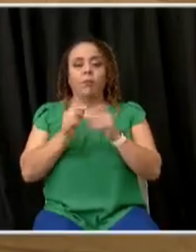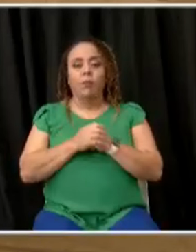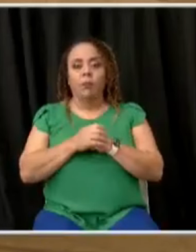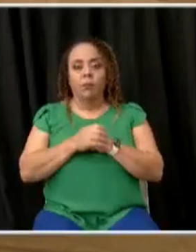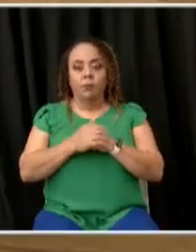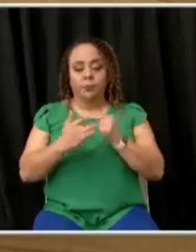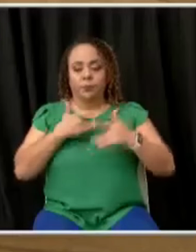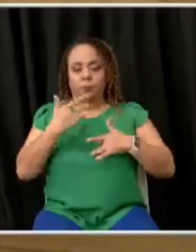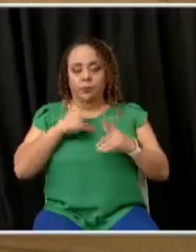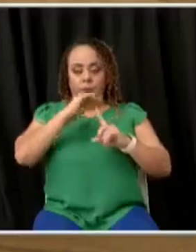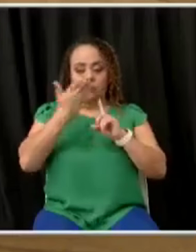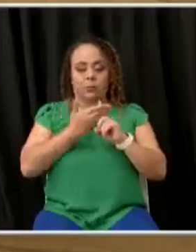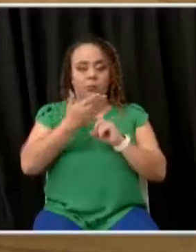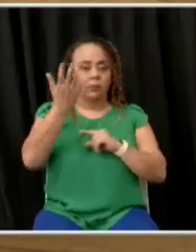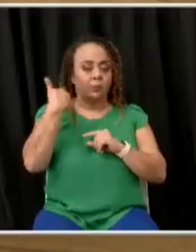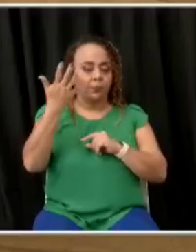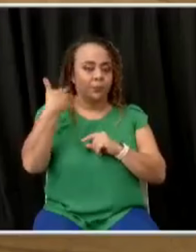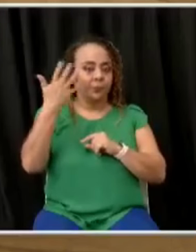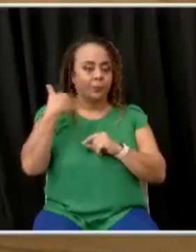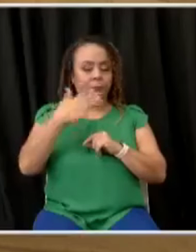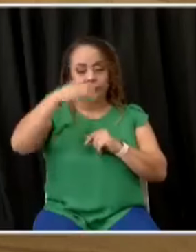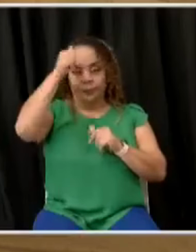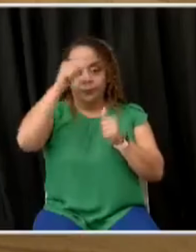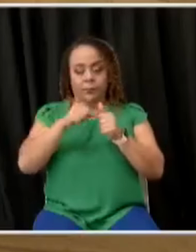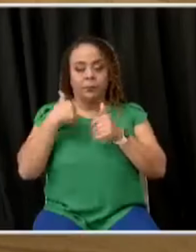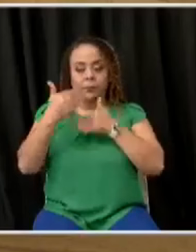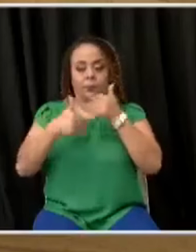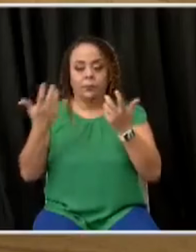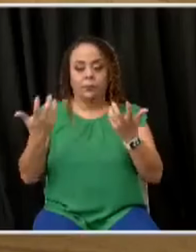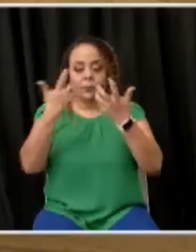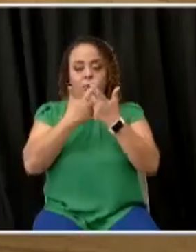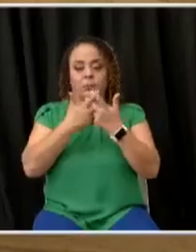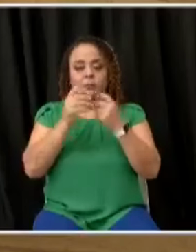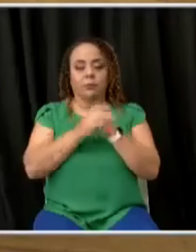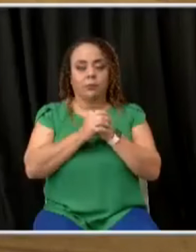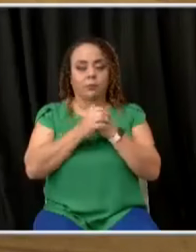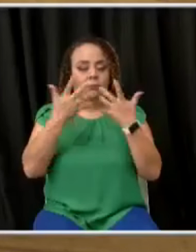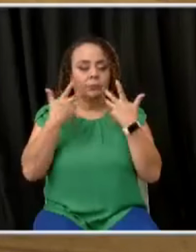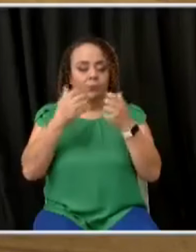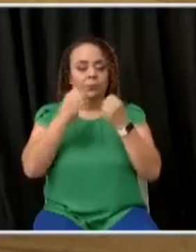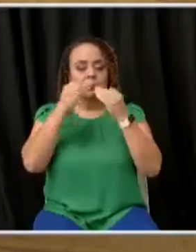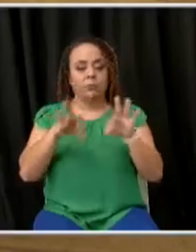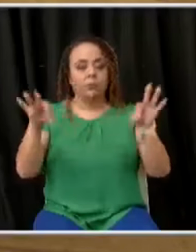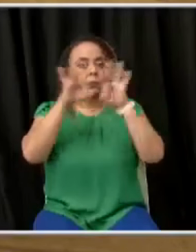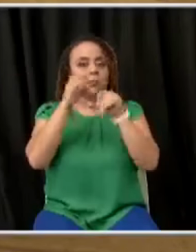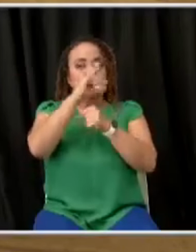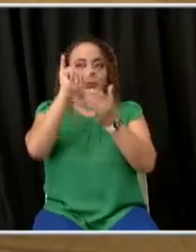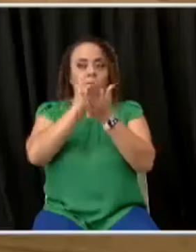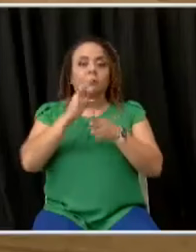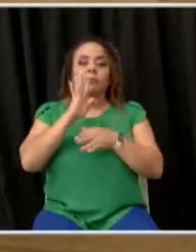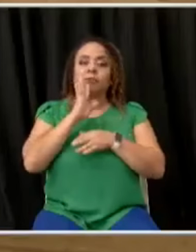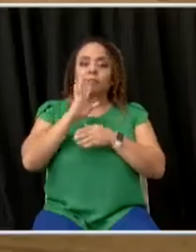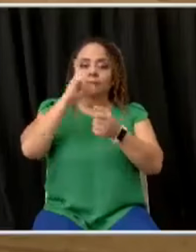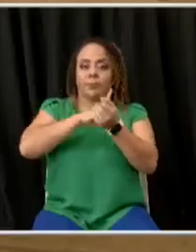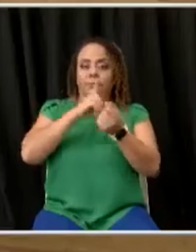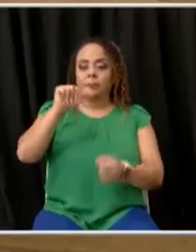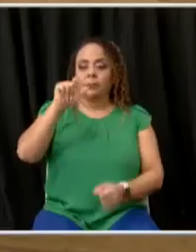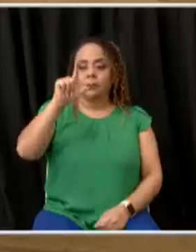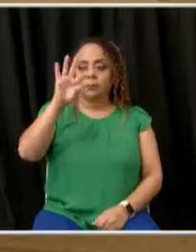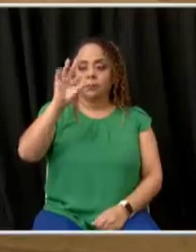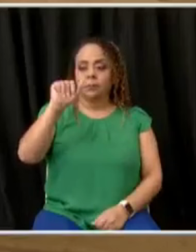un golpe de calor. Recordemos que el proceso de aclimatación es muy importante y de eso nos está hablando el doctor